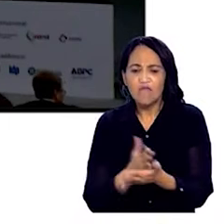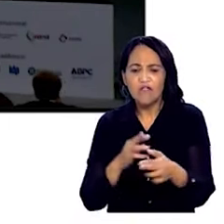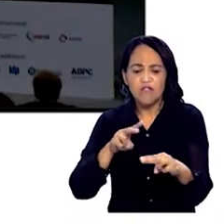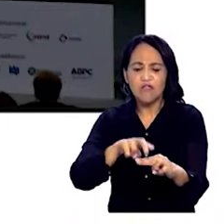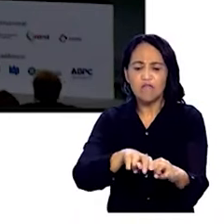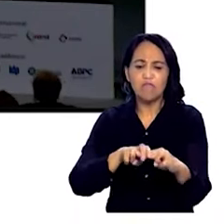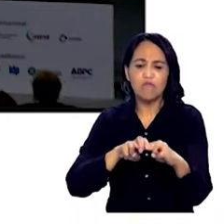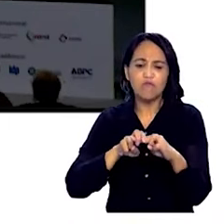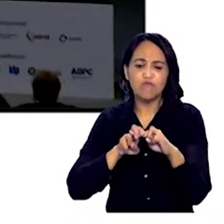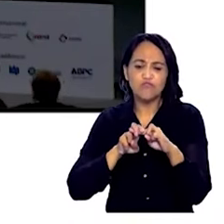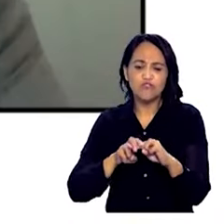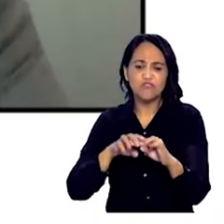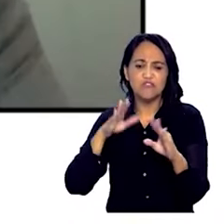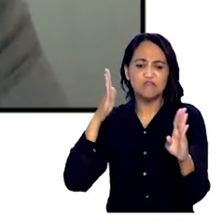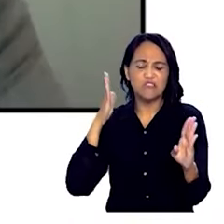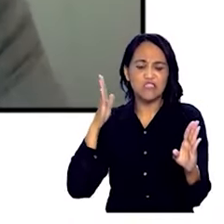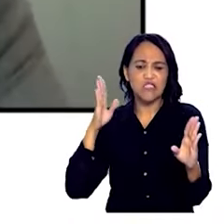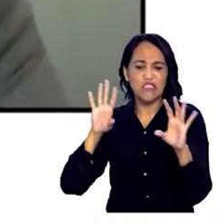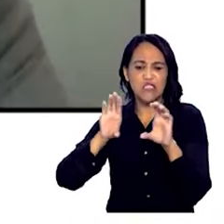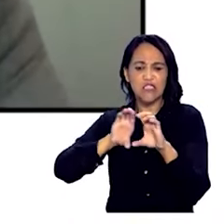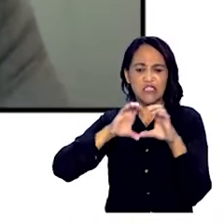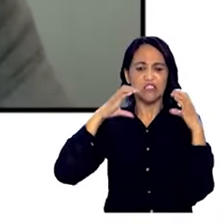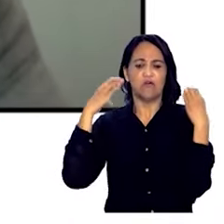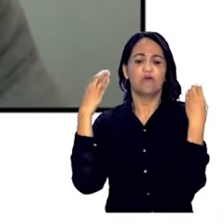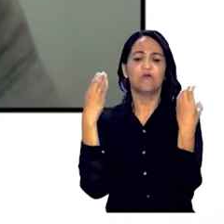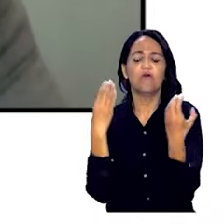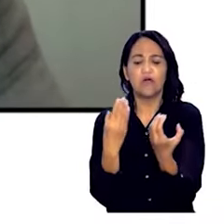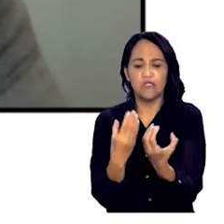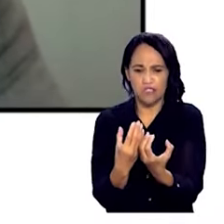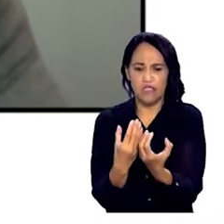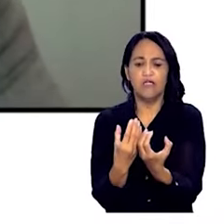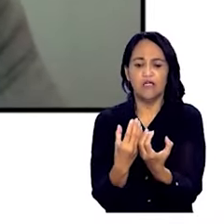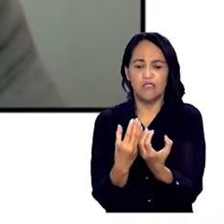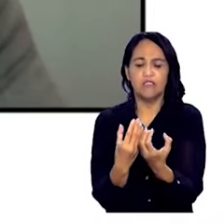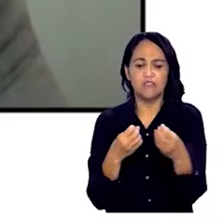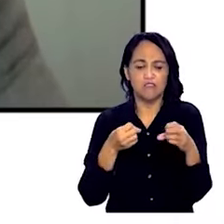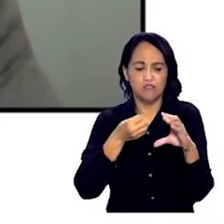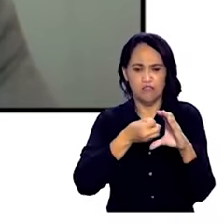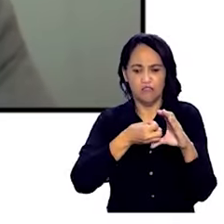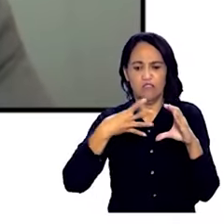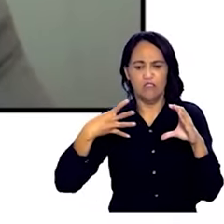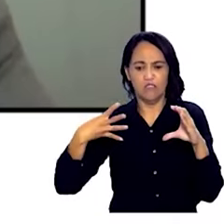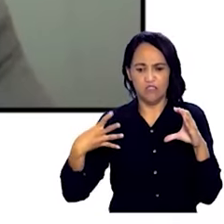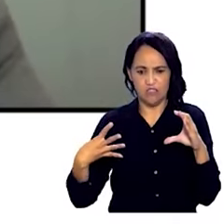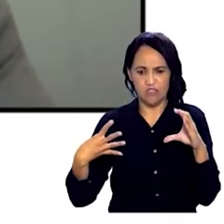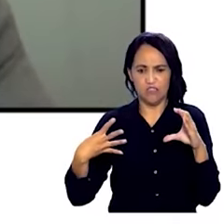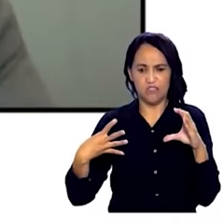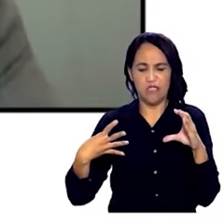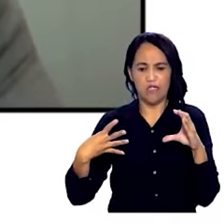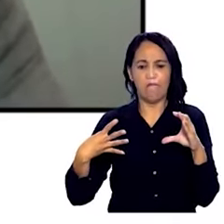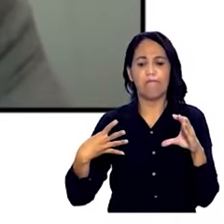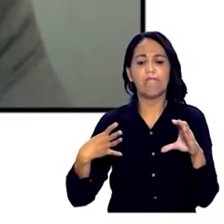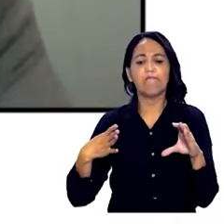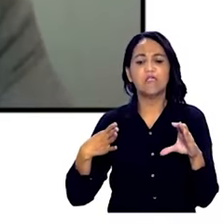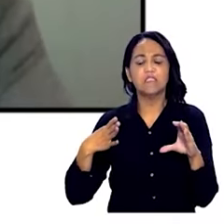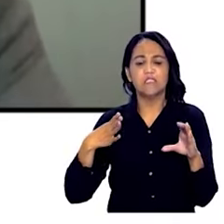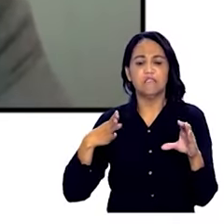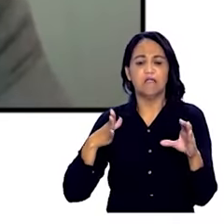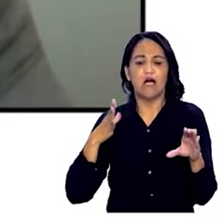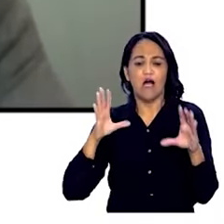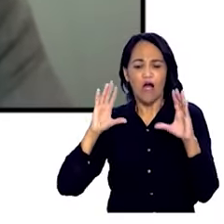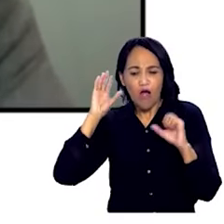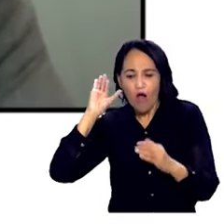características Y esta magnit se convoc lamento est en mod presencial ten un compromiso